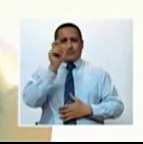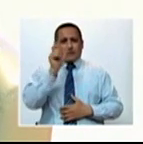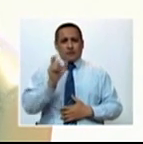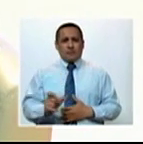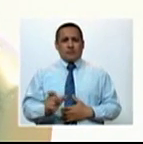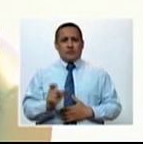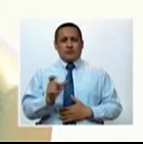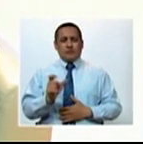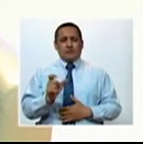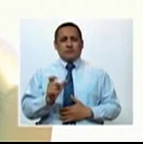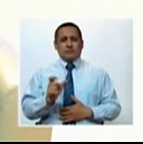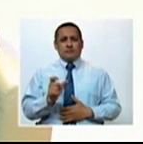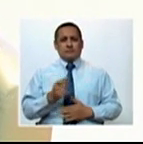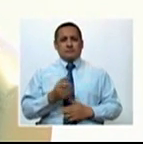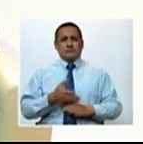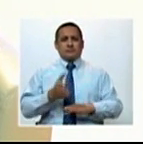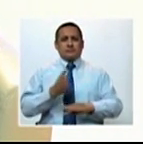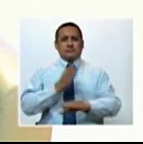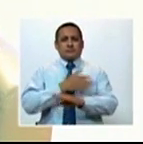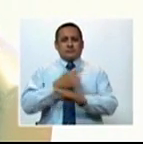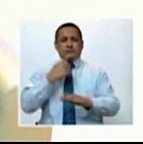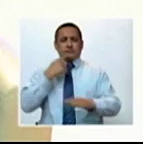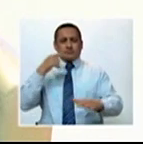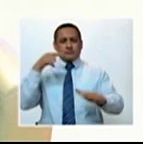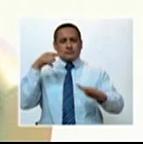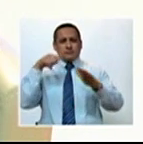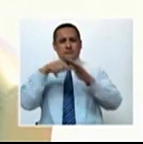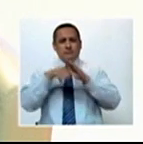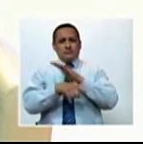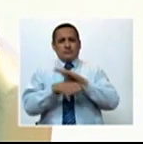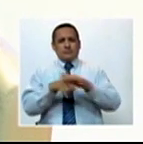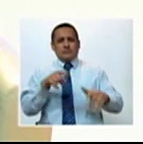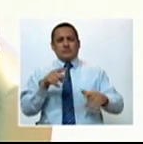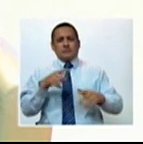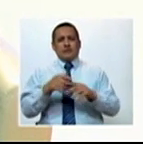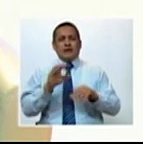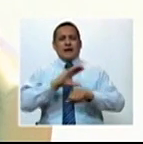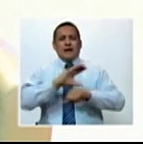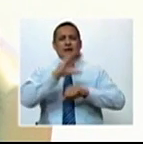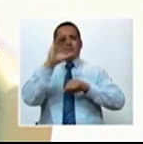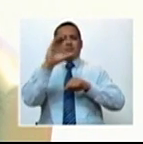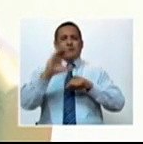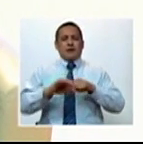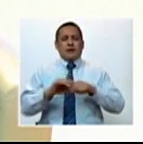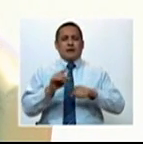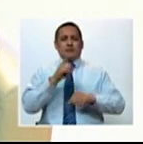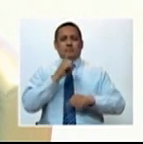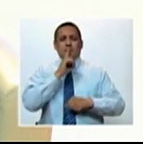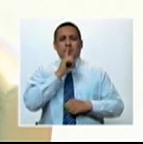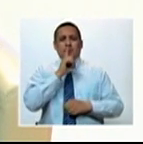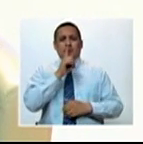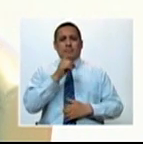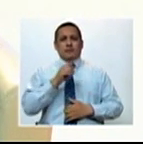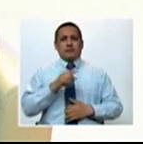parricidio en Cajamarca. O sea, que lo matan al padre.